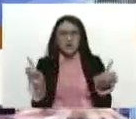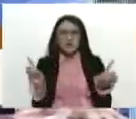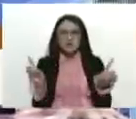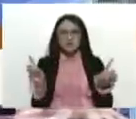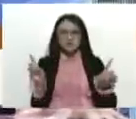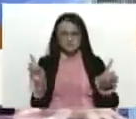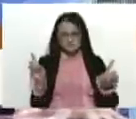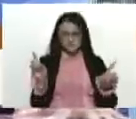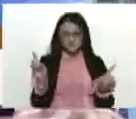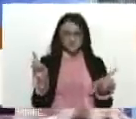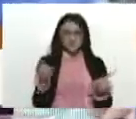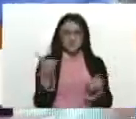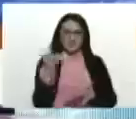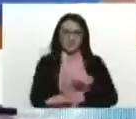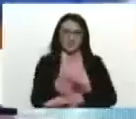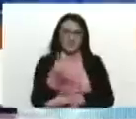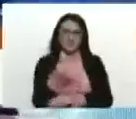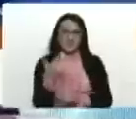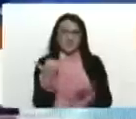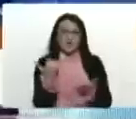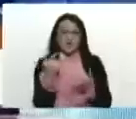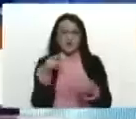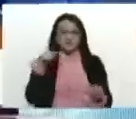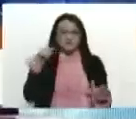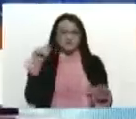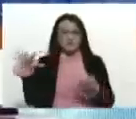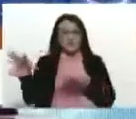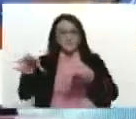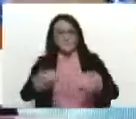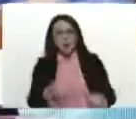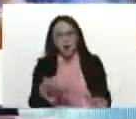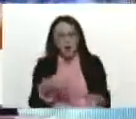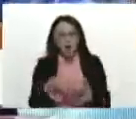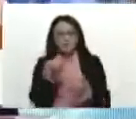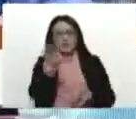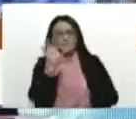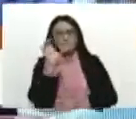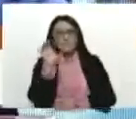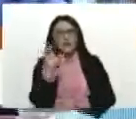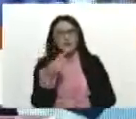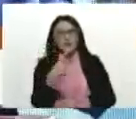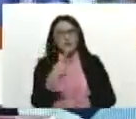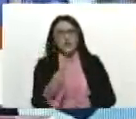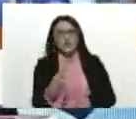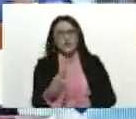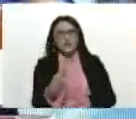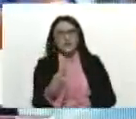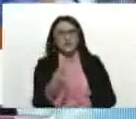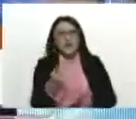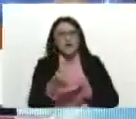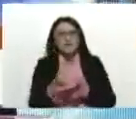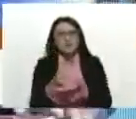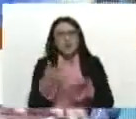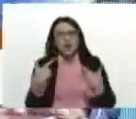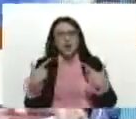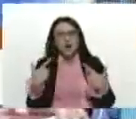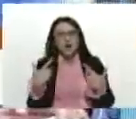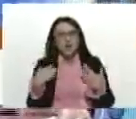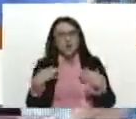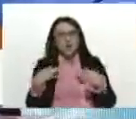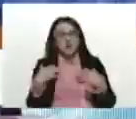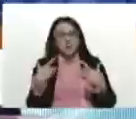en democracia hay un dictador y vamos a hacer una invasión contra ese país y vamos a decir que vamos a llevar ayuda humanitaria